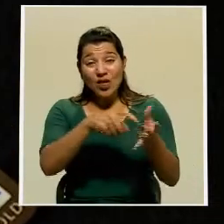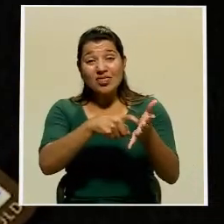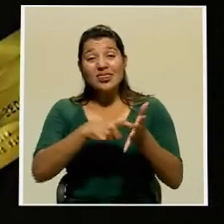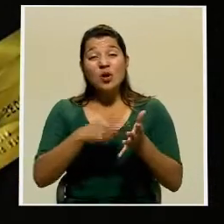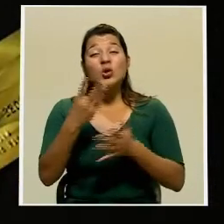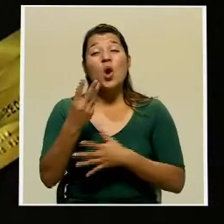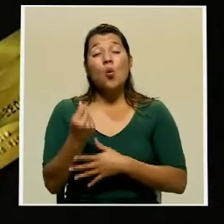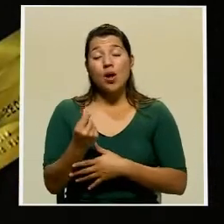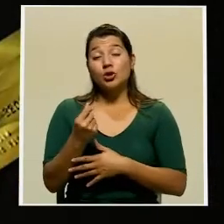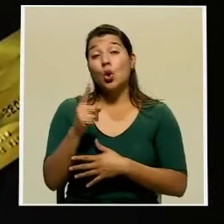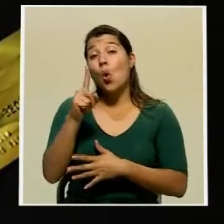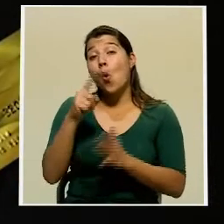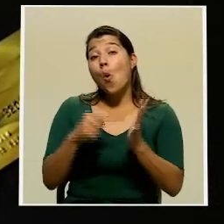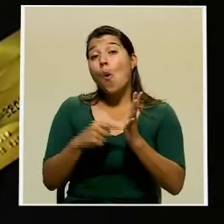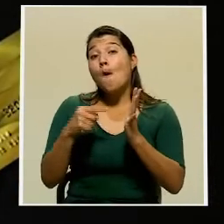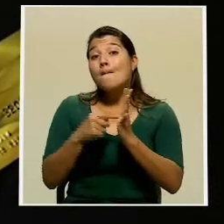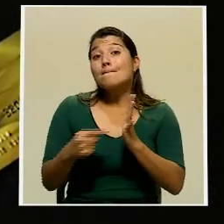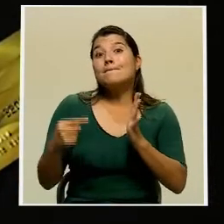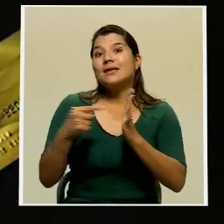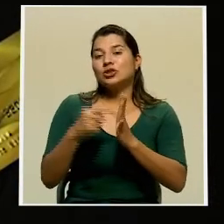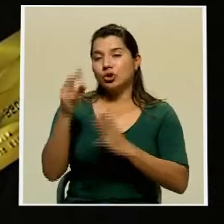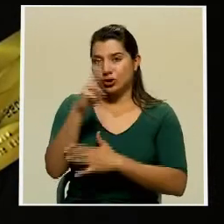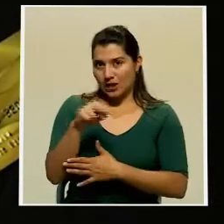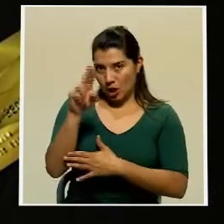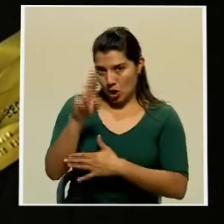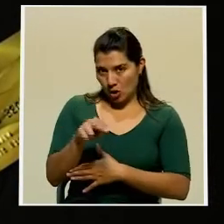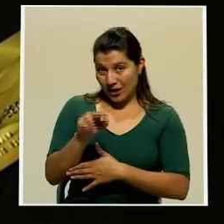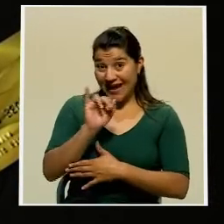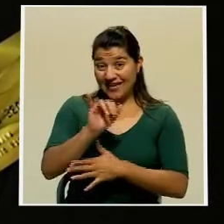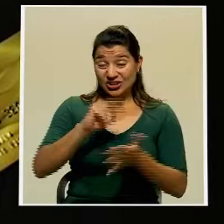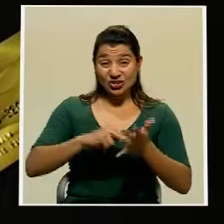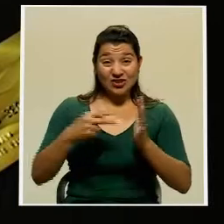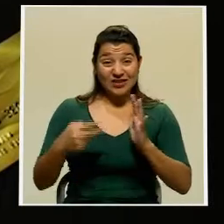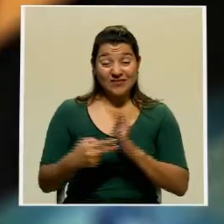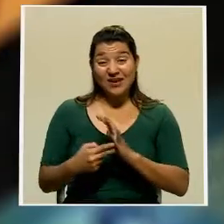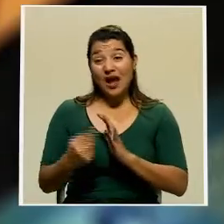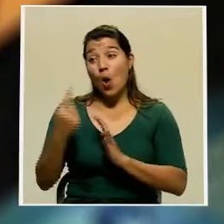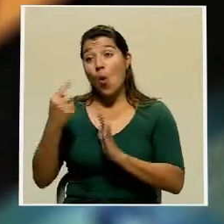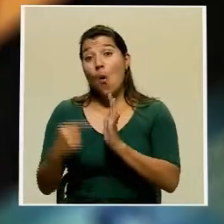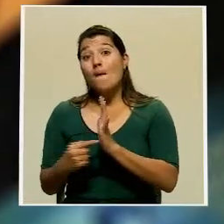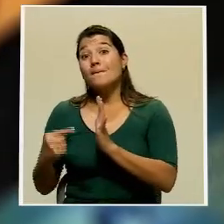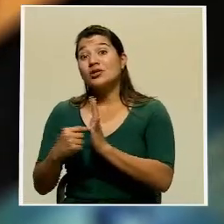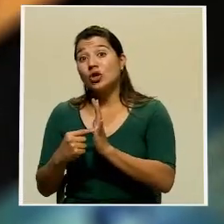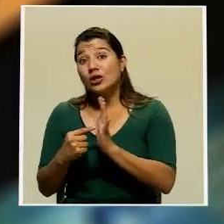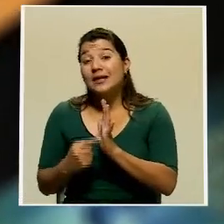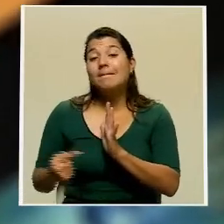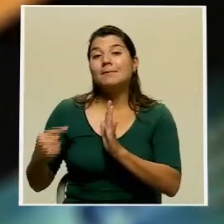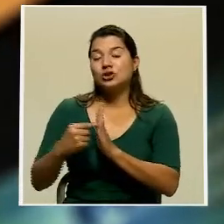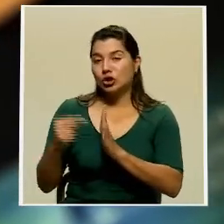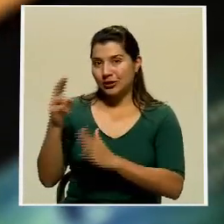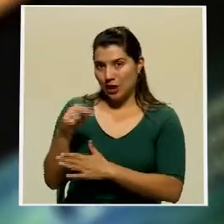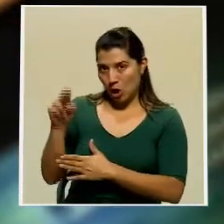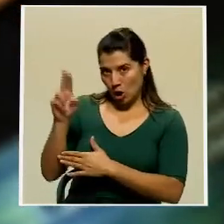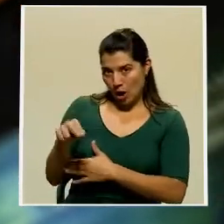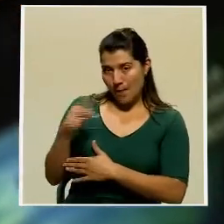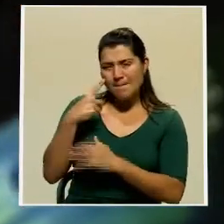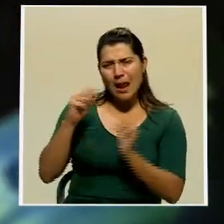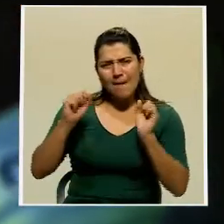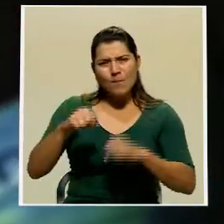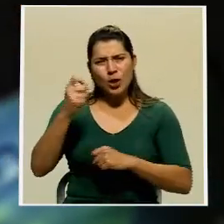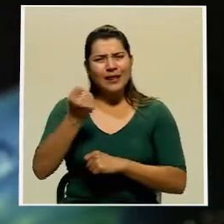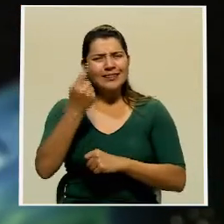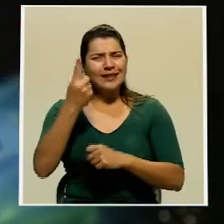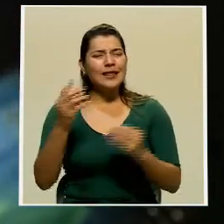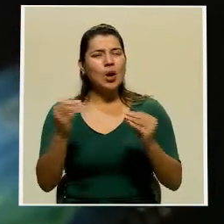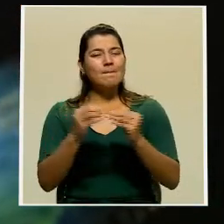es de poco más de 1 billón de colones, lo que es igual a 1 millón de millones de colones. Para entenderlo en términos